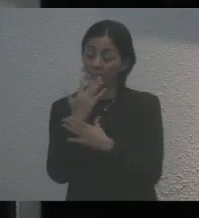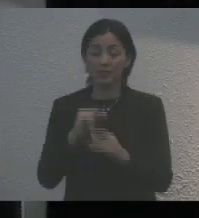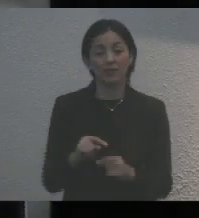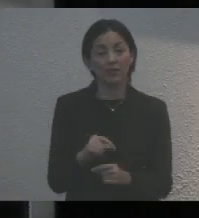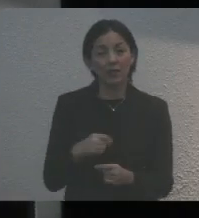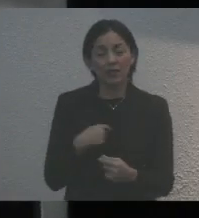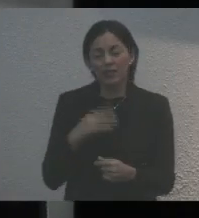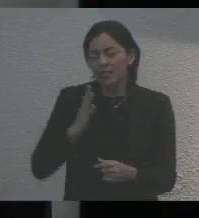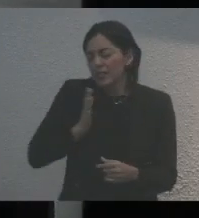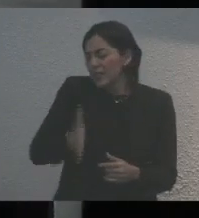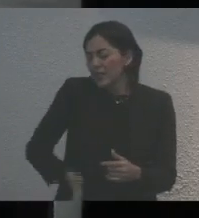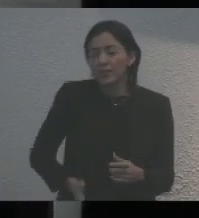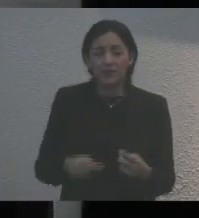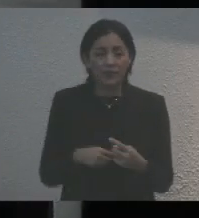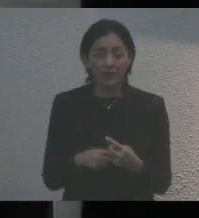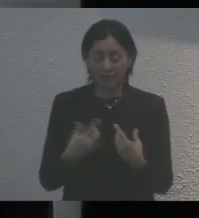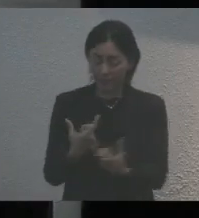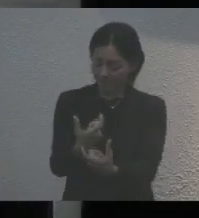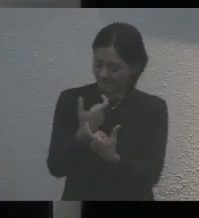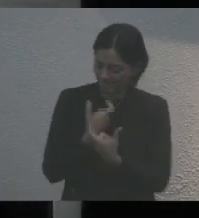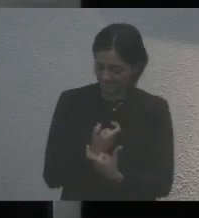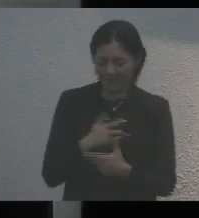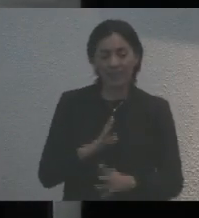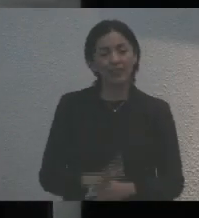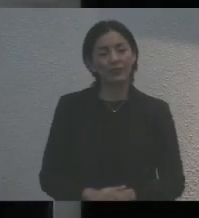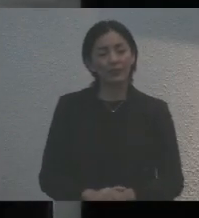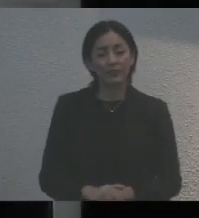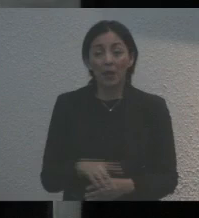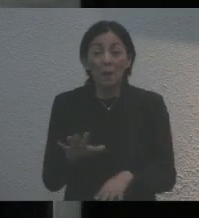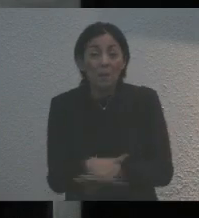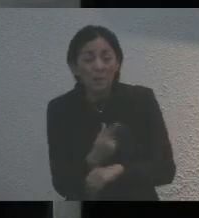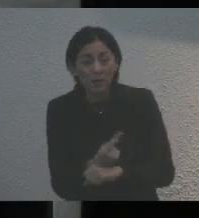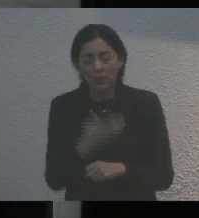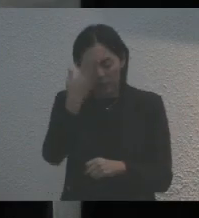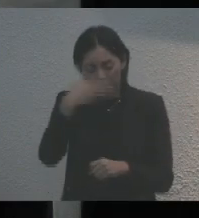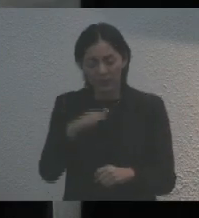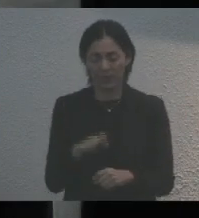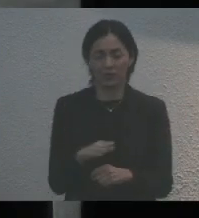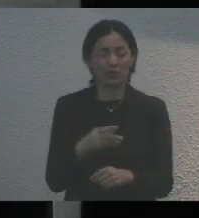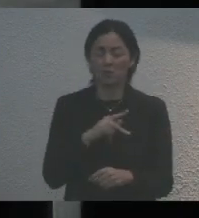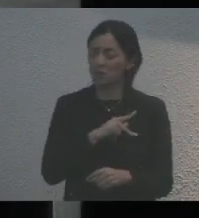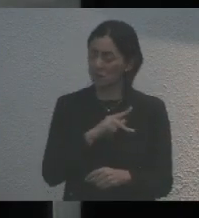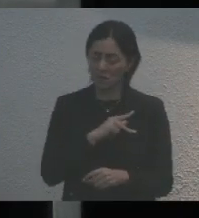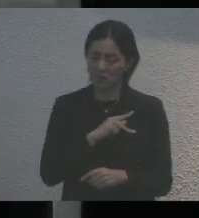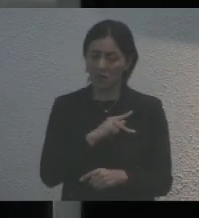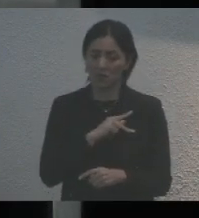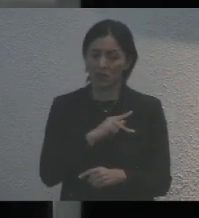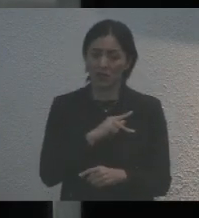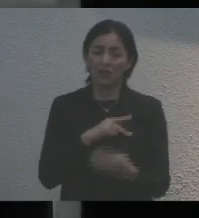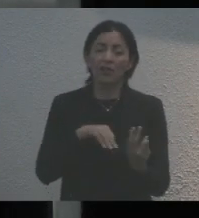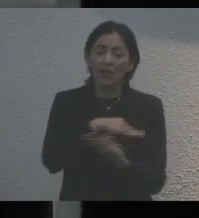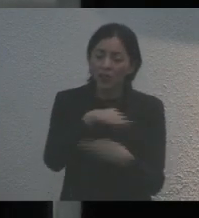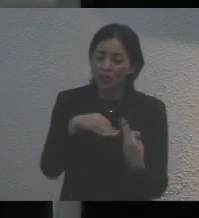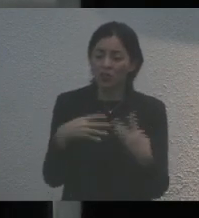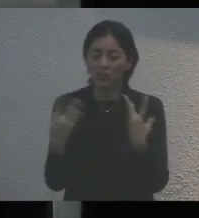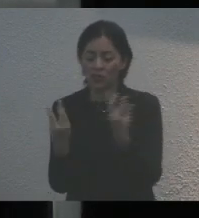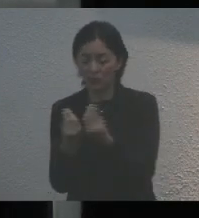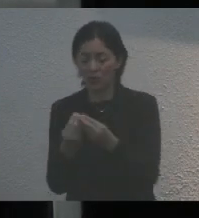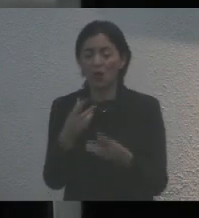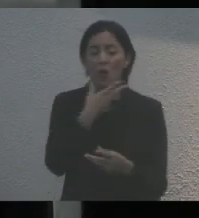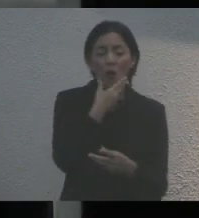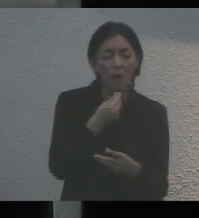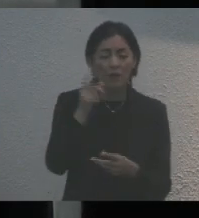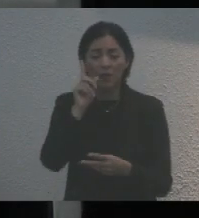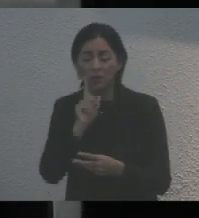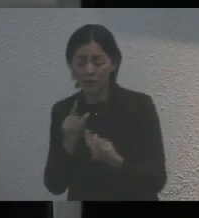Me llena de orgullo recibir este reconocimiento, porque sé que no solo es mío, es de todos los hombres